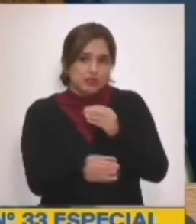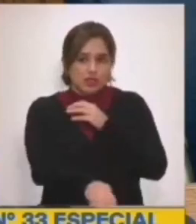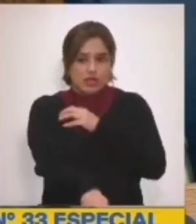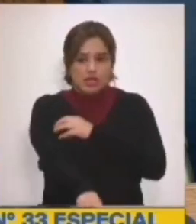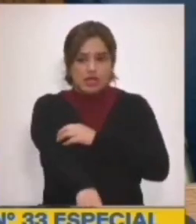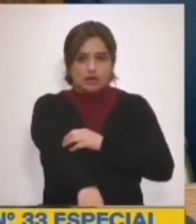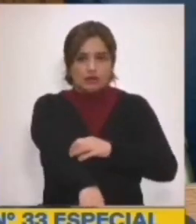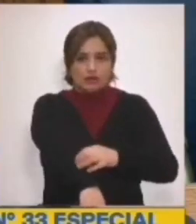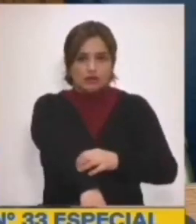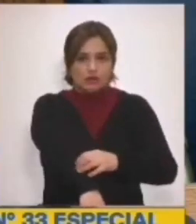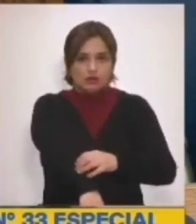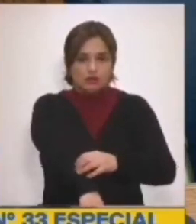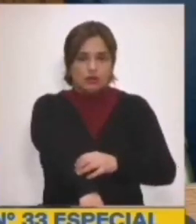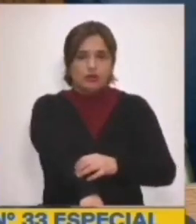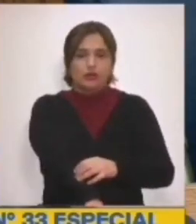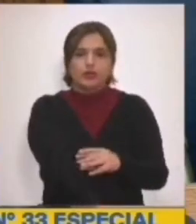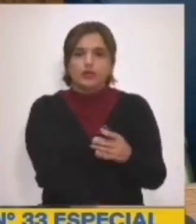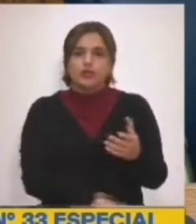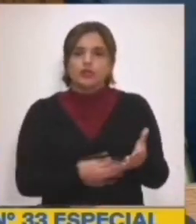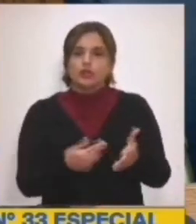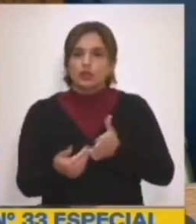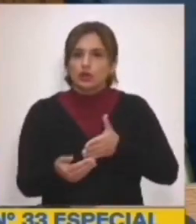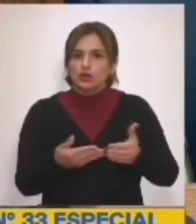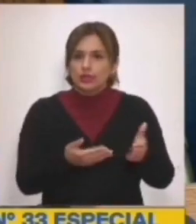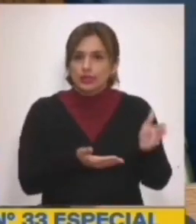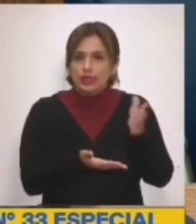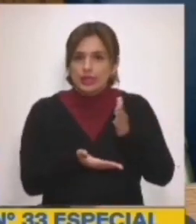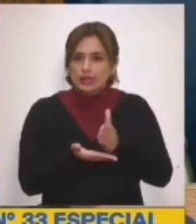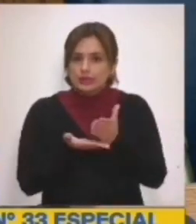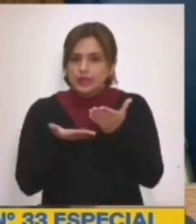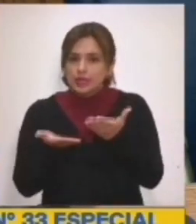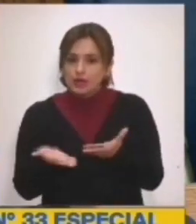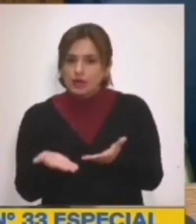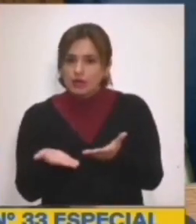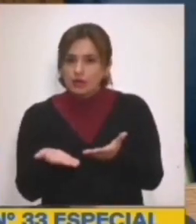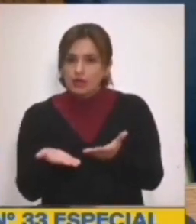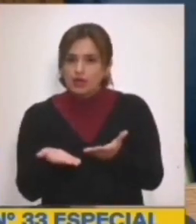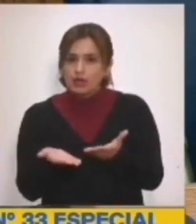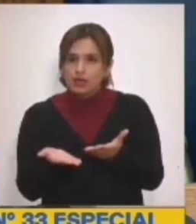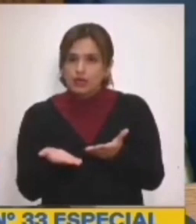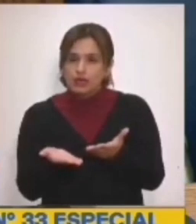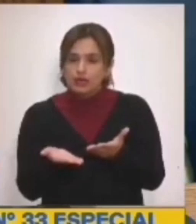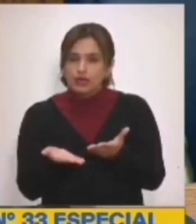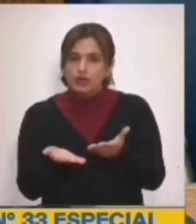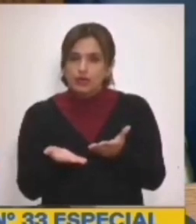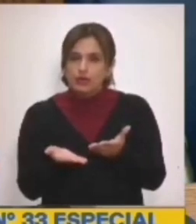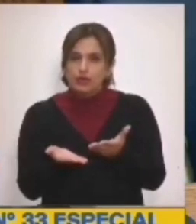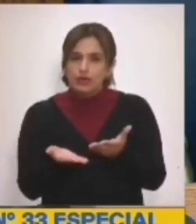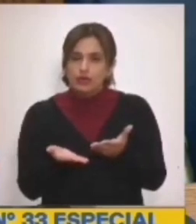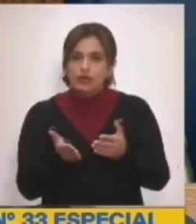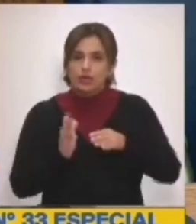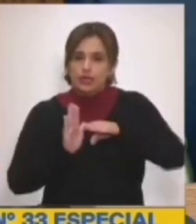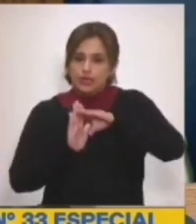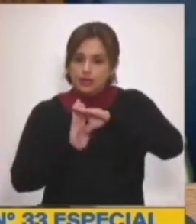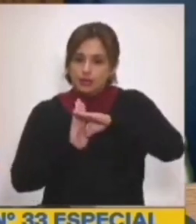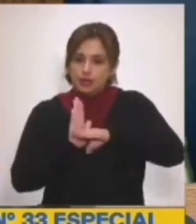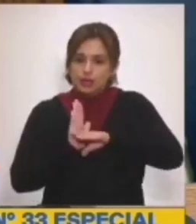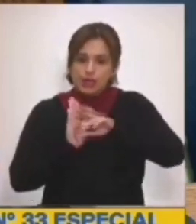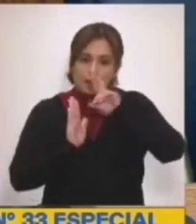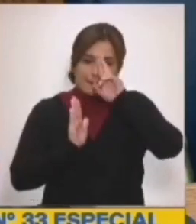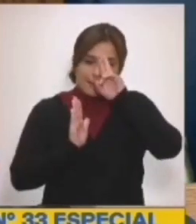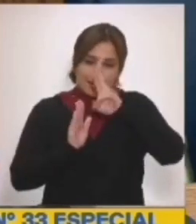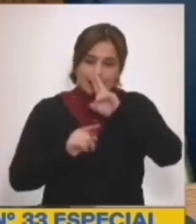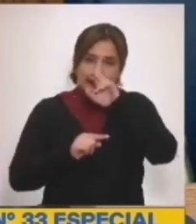regiones de la Macro zona Sur en donde hasta ahora y tal vez la excepción fue el programa reconocer del gobierno de la presidenta